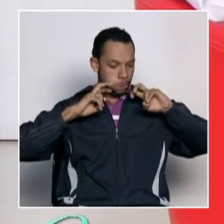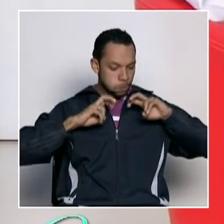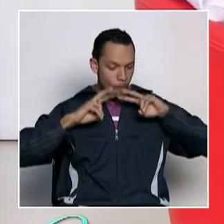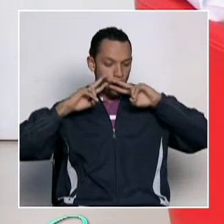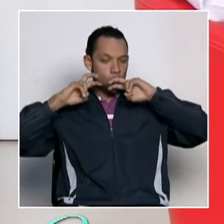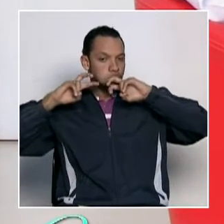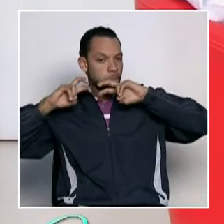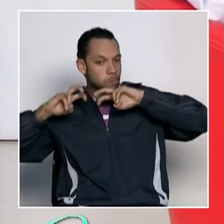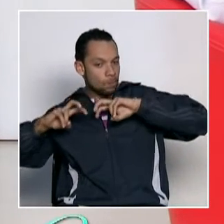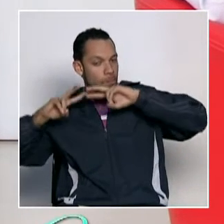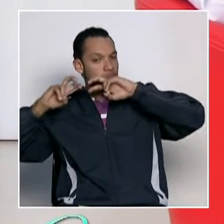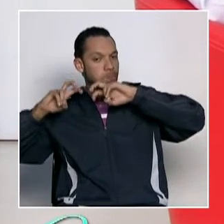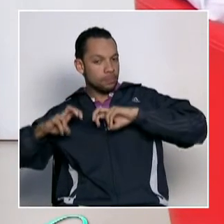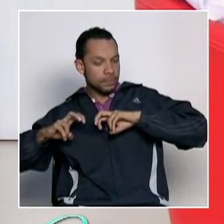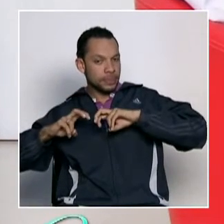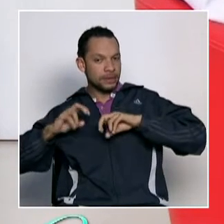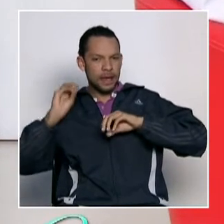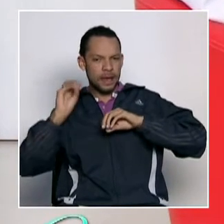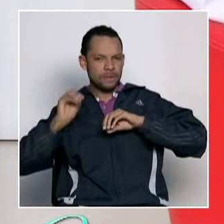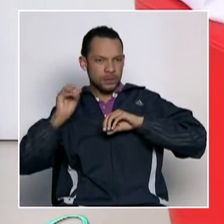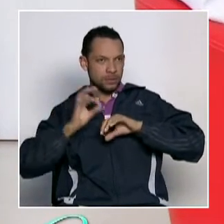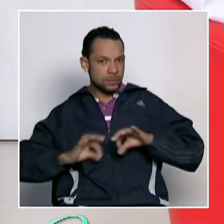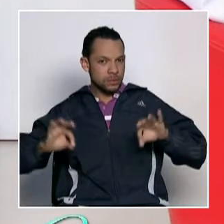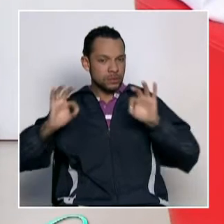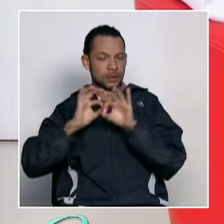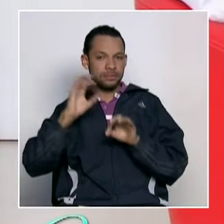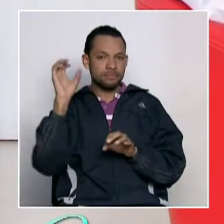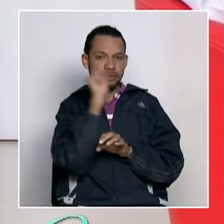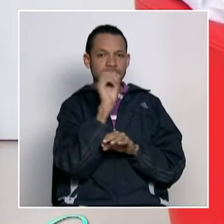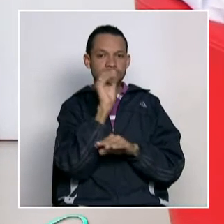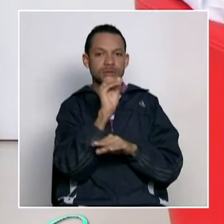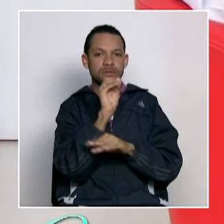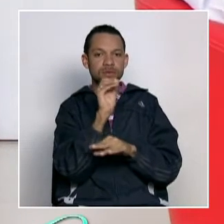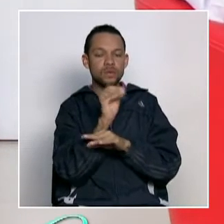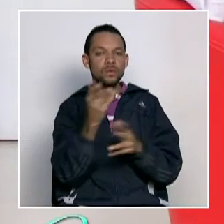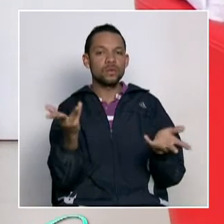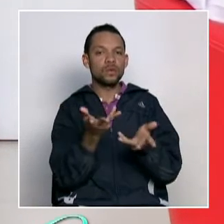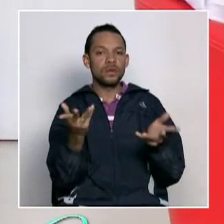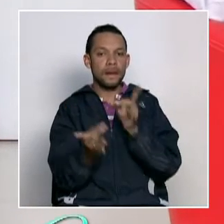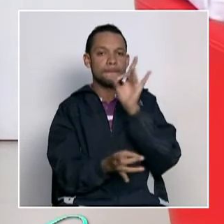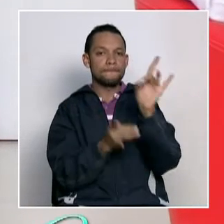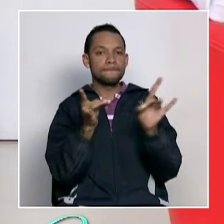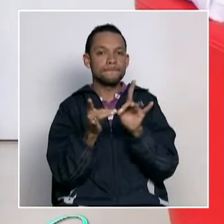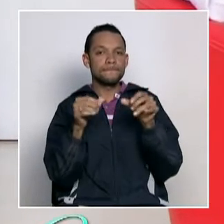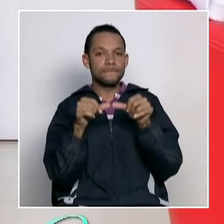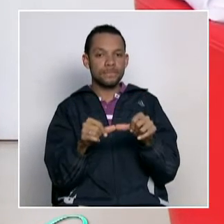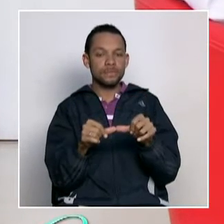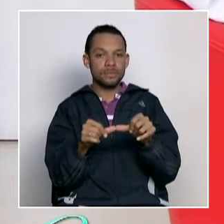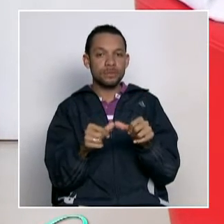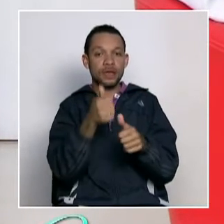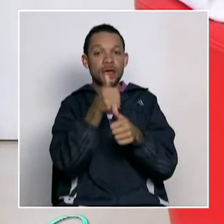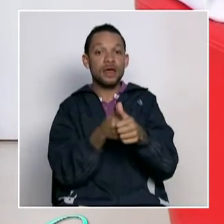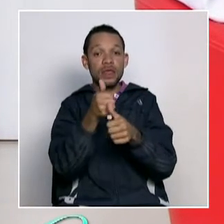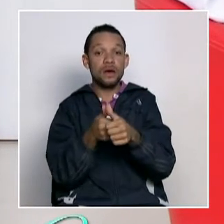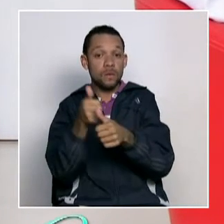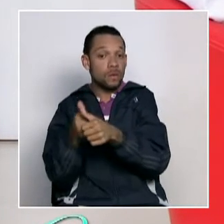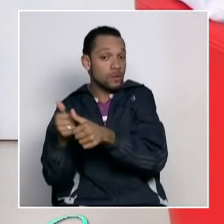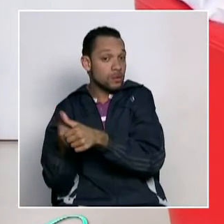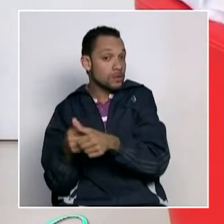medicina. Pero nosotros recalcamos mucho sobre un concepto y es el concepto de la individualidad del